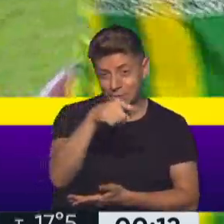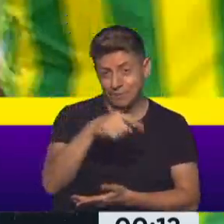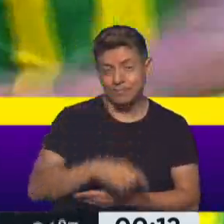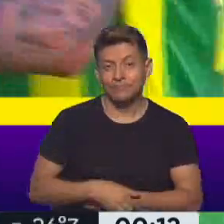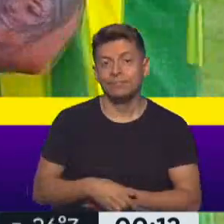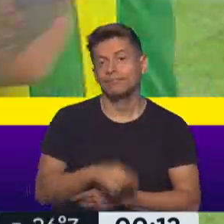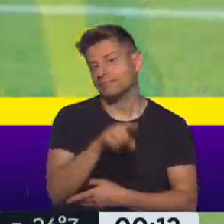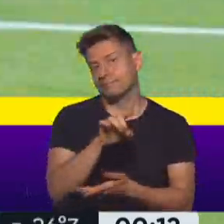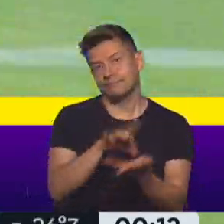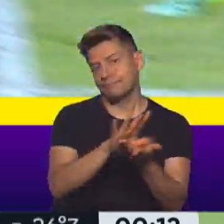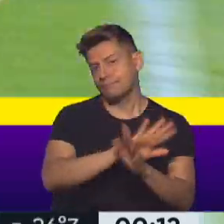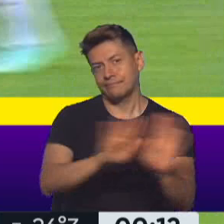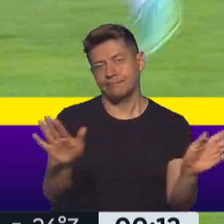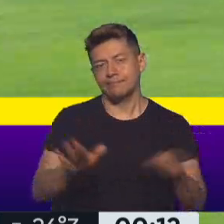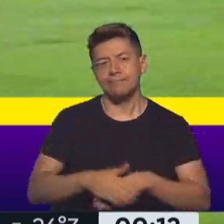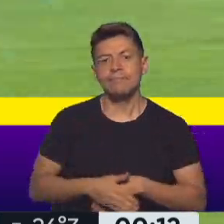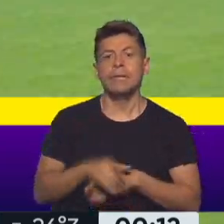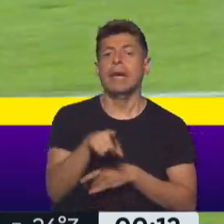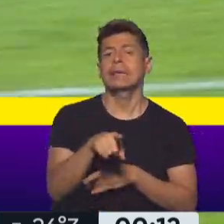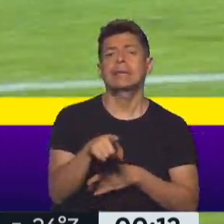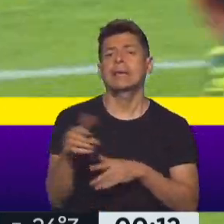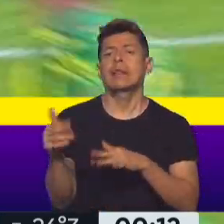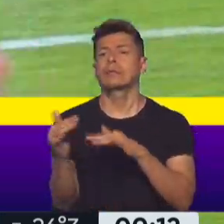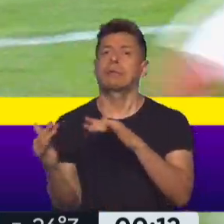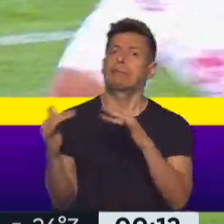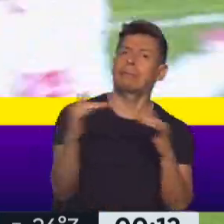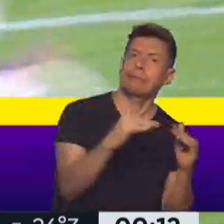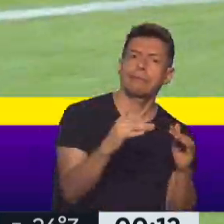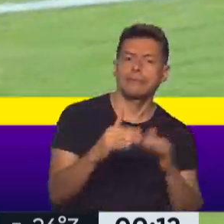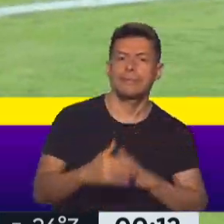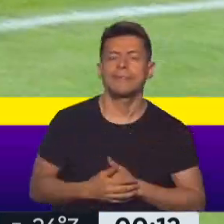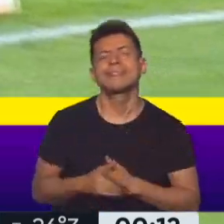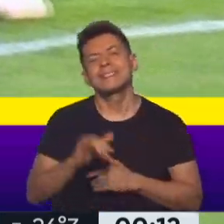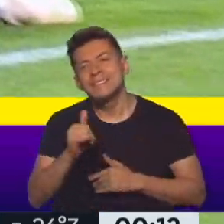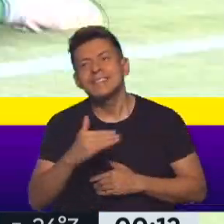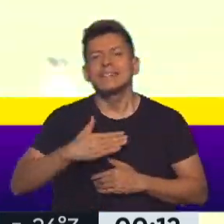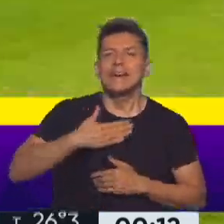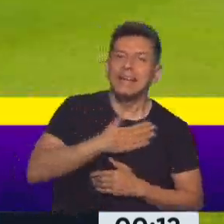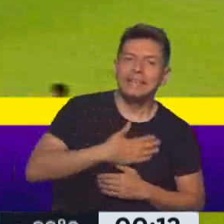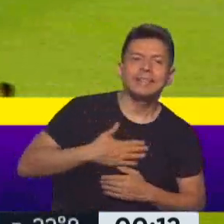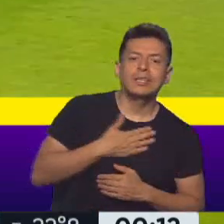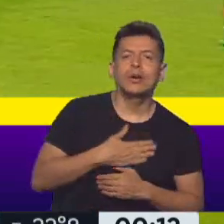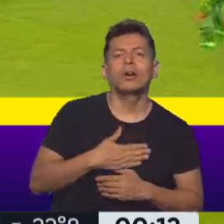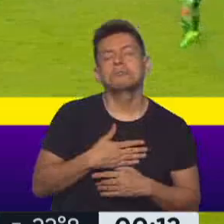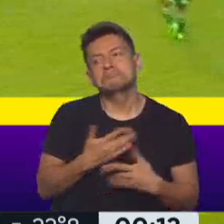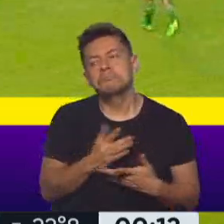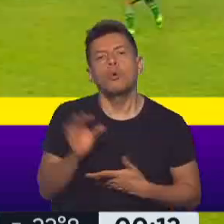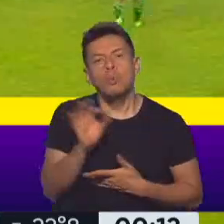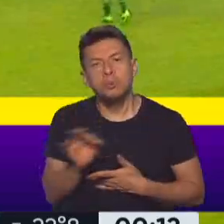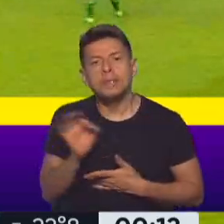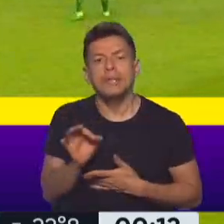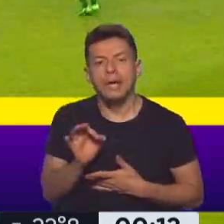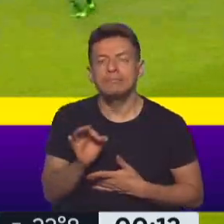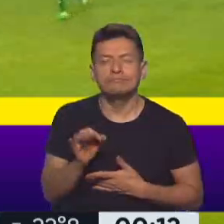ahí fue todo de Aldosivi. Es cierto que tuvo las posibilidades Argentinos, inclusive una muy